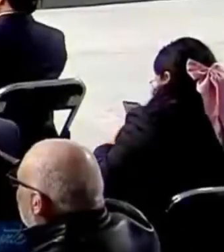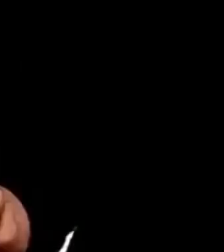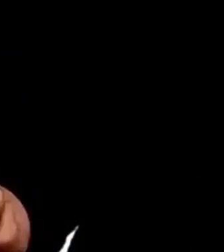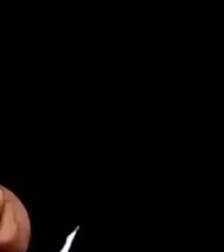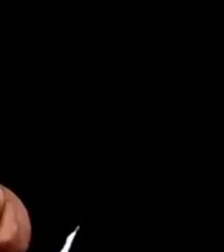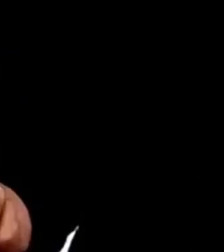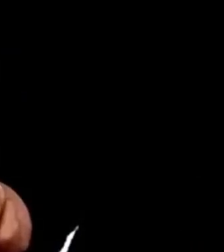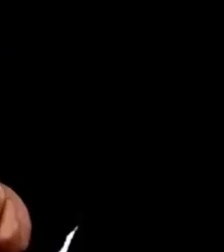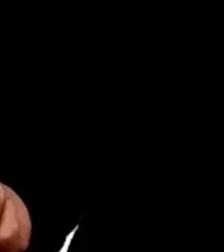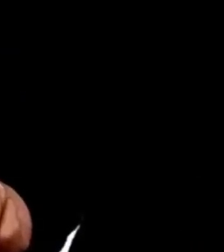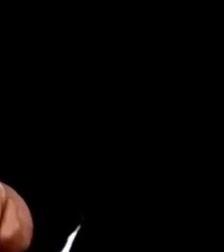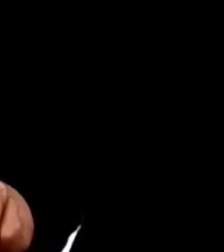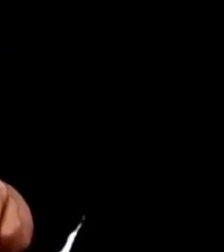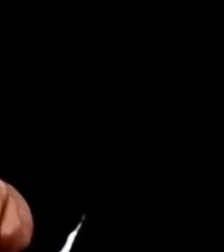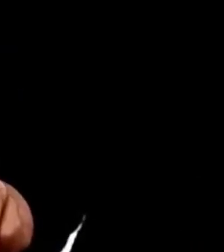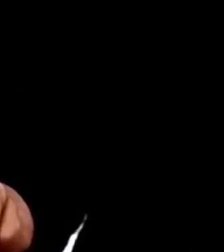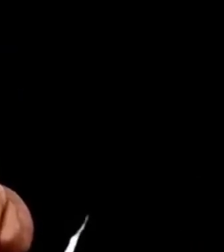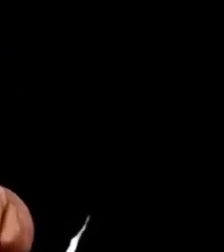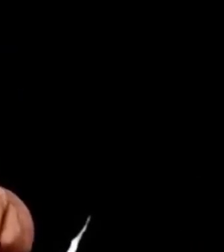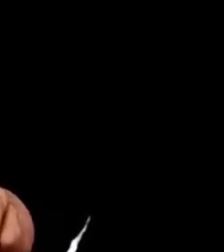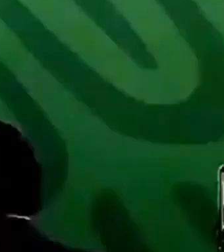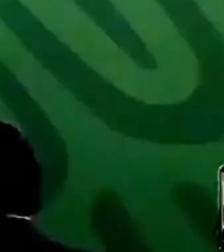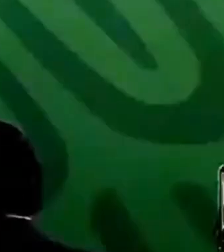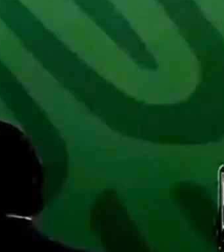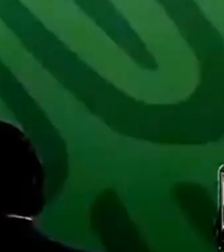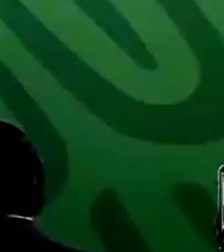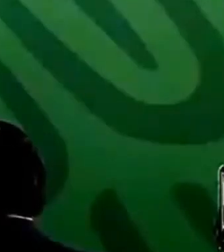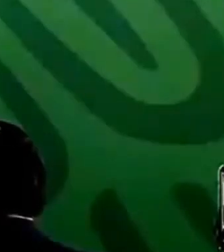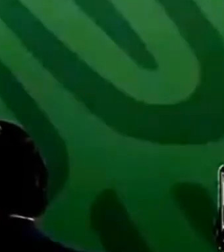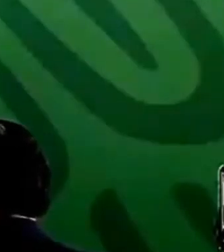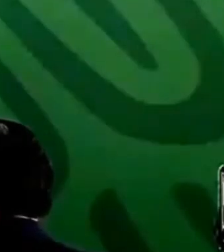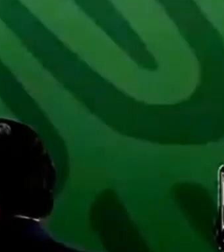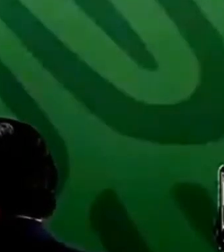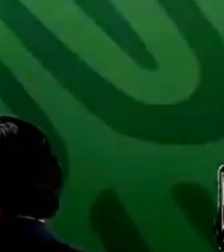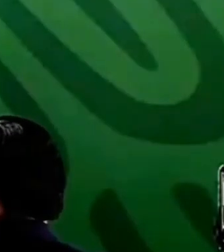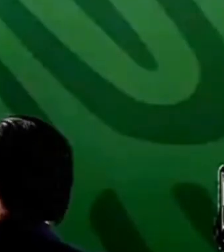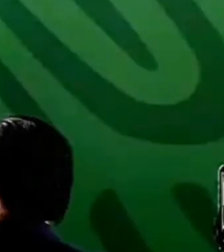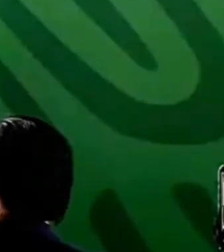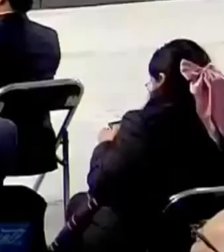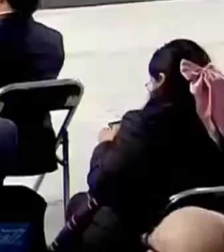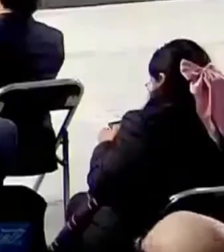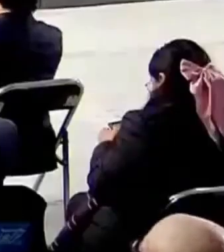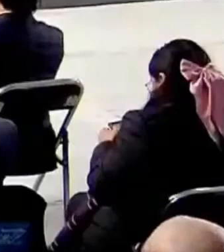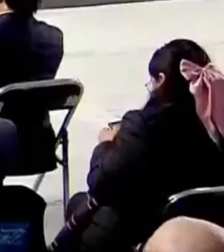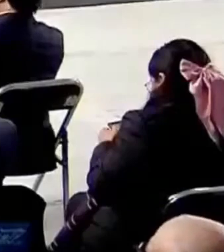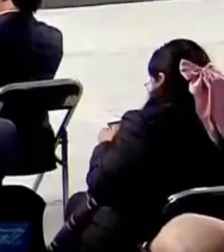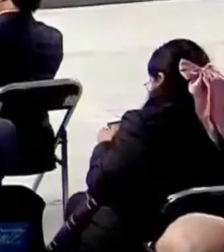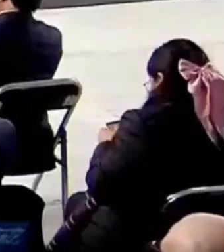Gracias.